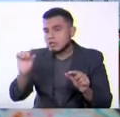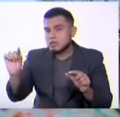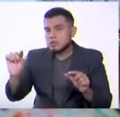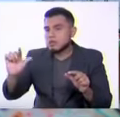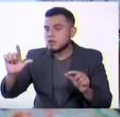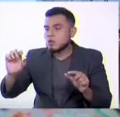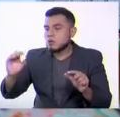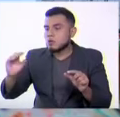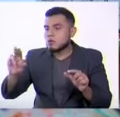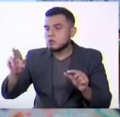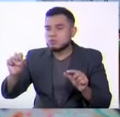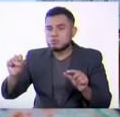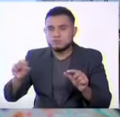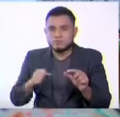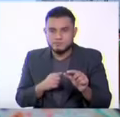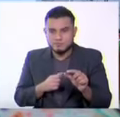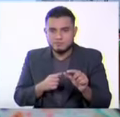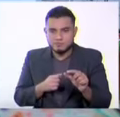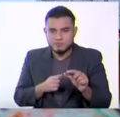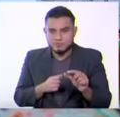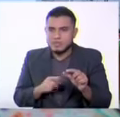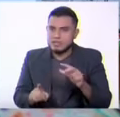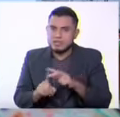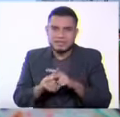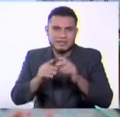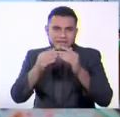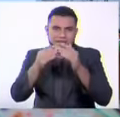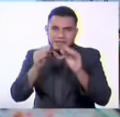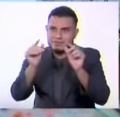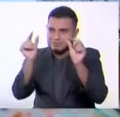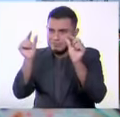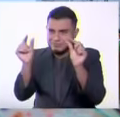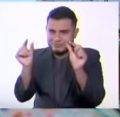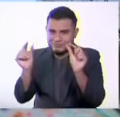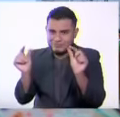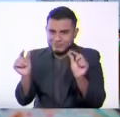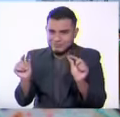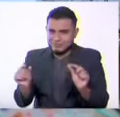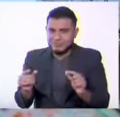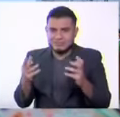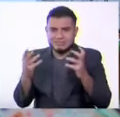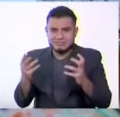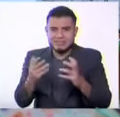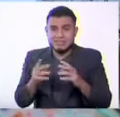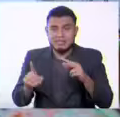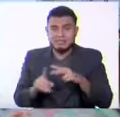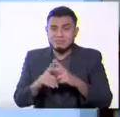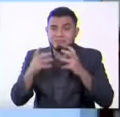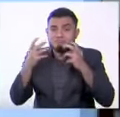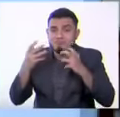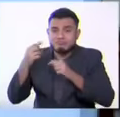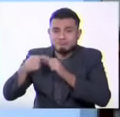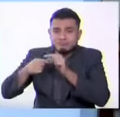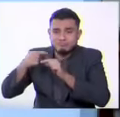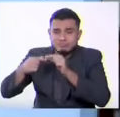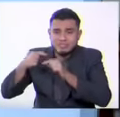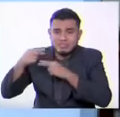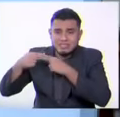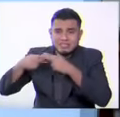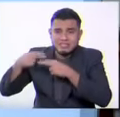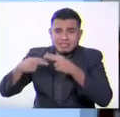locus. Hay diversos locus, hay una gran cantidad de locus porque hay muchos genes en cada